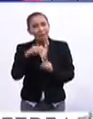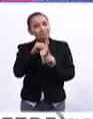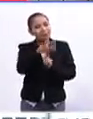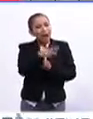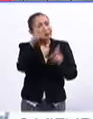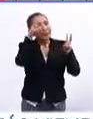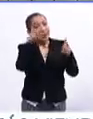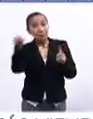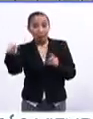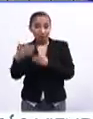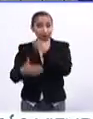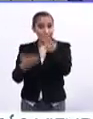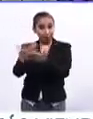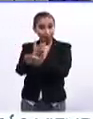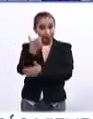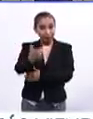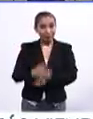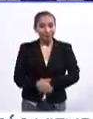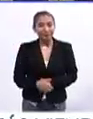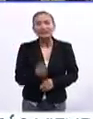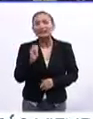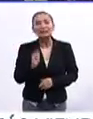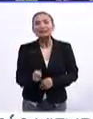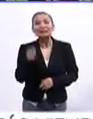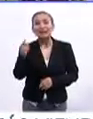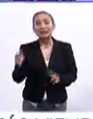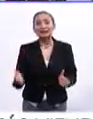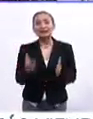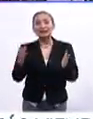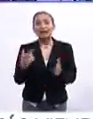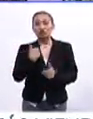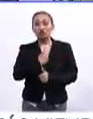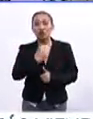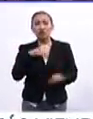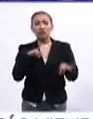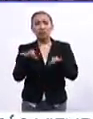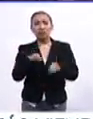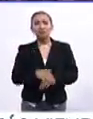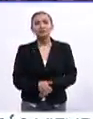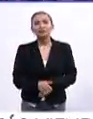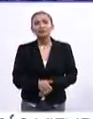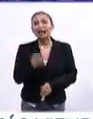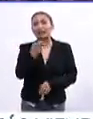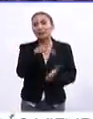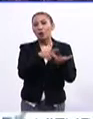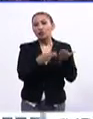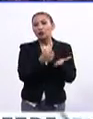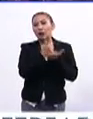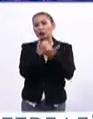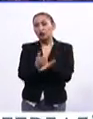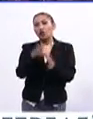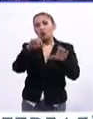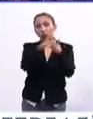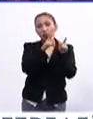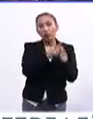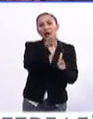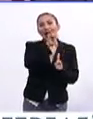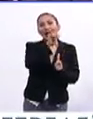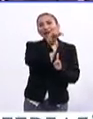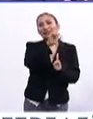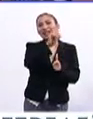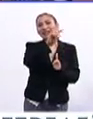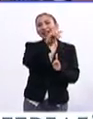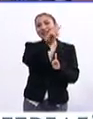impactar en un tema de desarrollo económico, es decir, fomentar el autoempleo. En el proyecto colaboraron el colectivo Lana